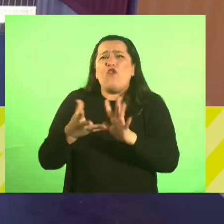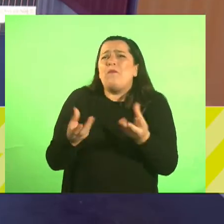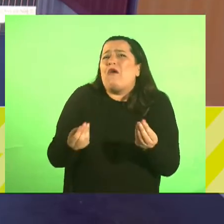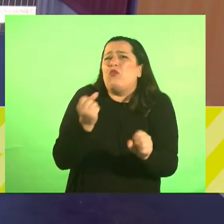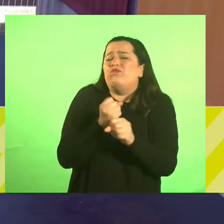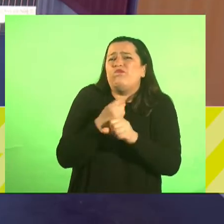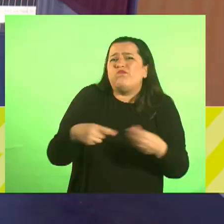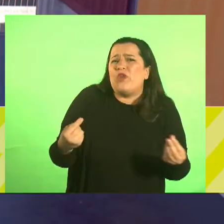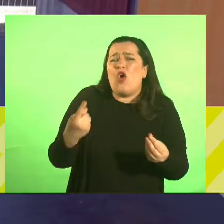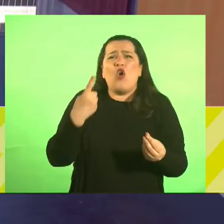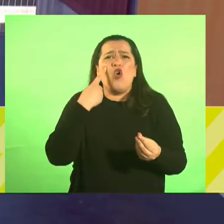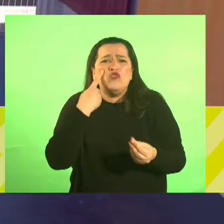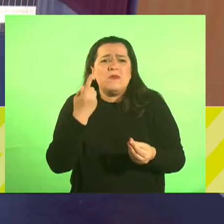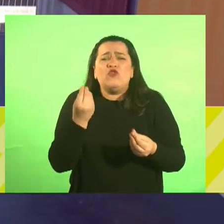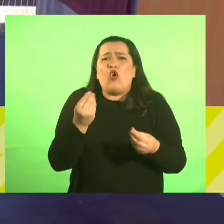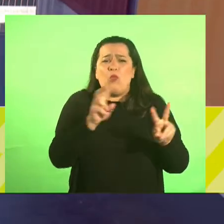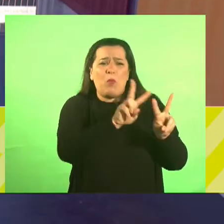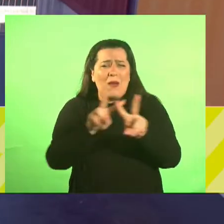tienen conocimiento a partir de la plataforma